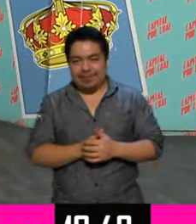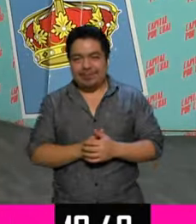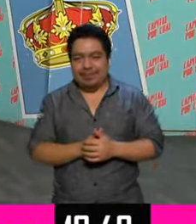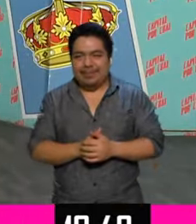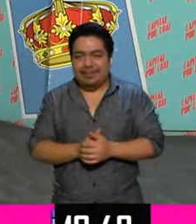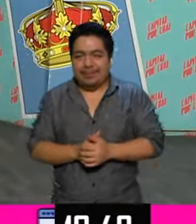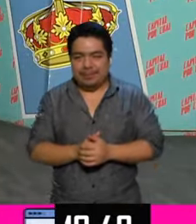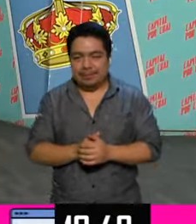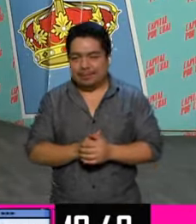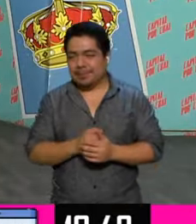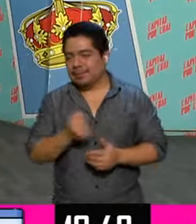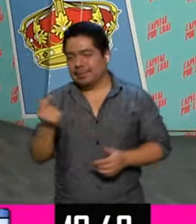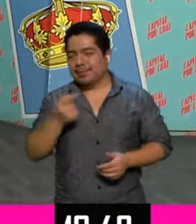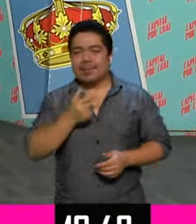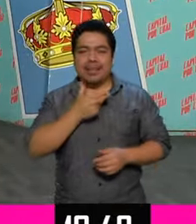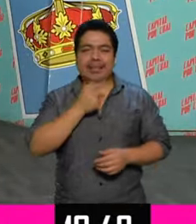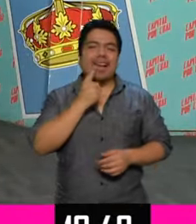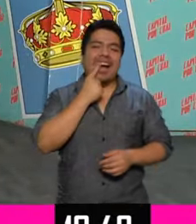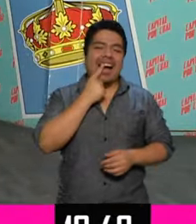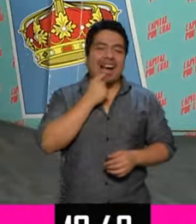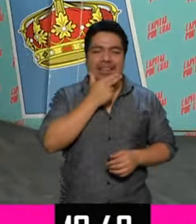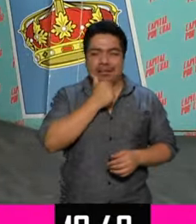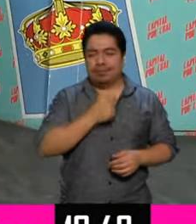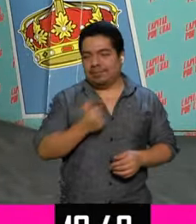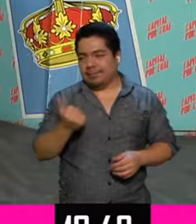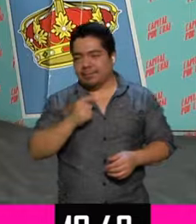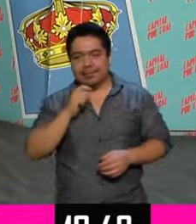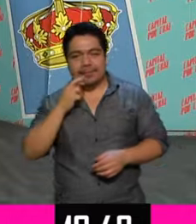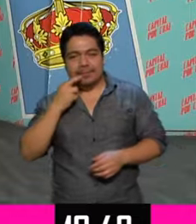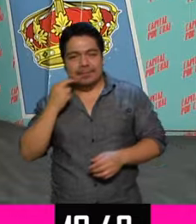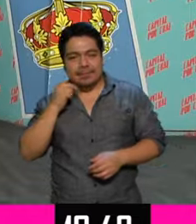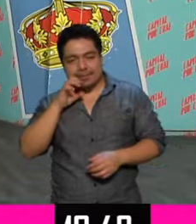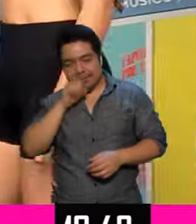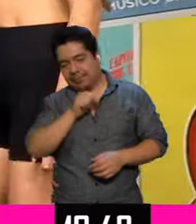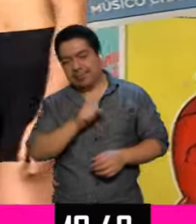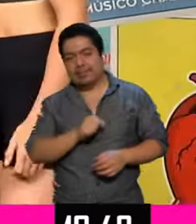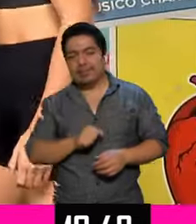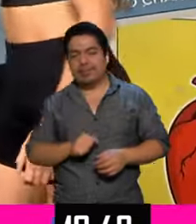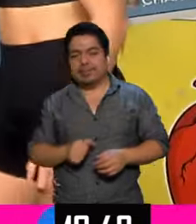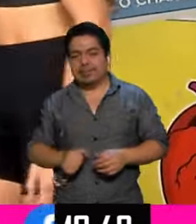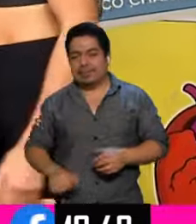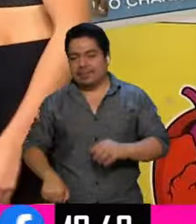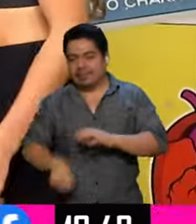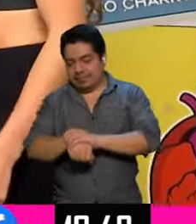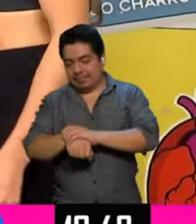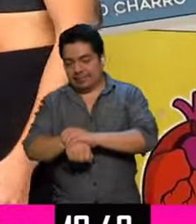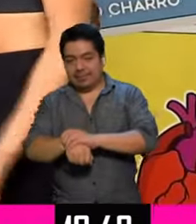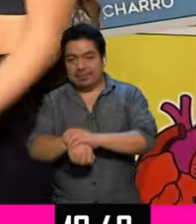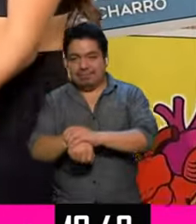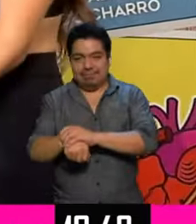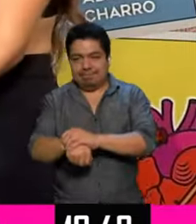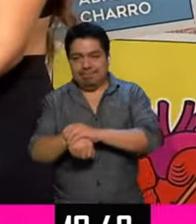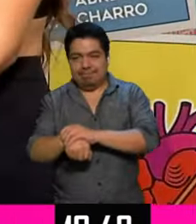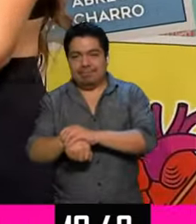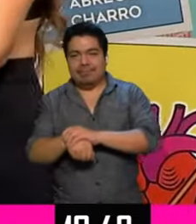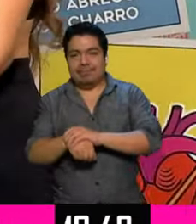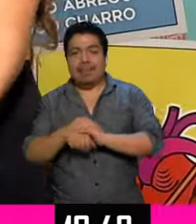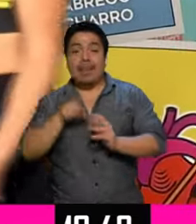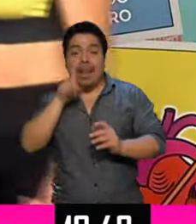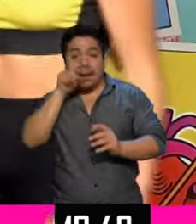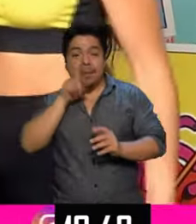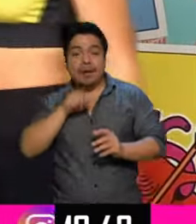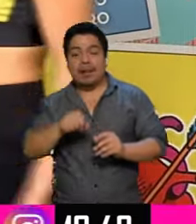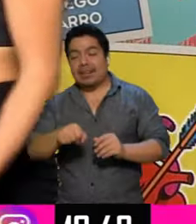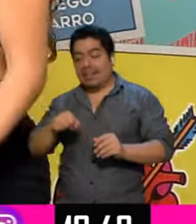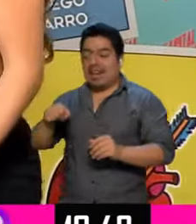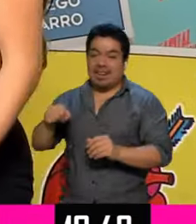sí. Ahí está el malandro. No, bueno, esto no puede ser. Por... Ahí está el malandro. Venga. Entonces. Me agarra de la muñeca y normalmente lo que las mujeres quieren hacer